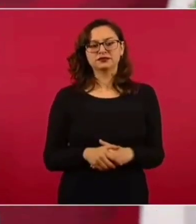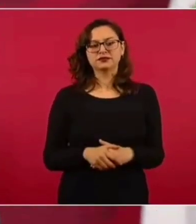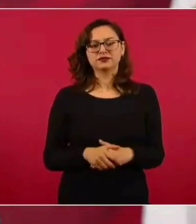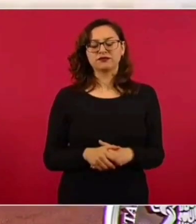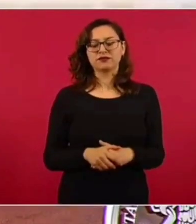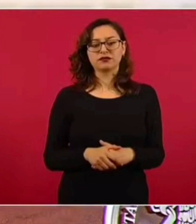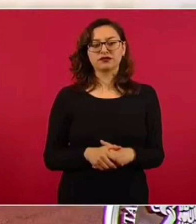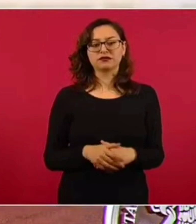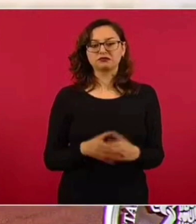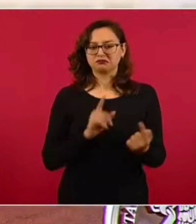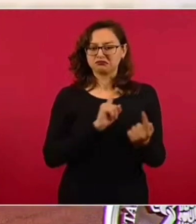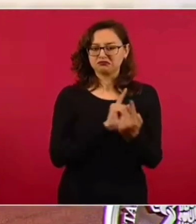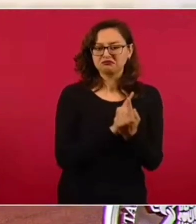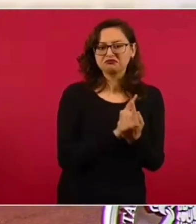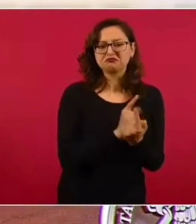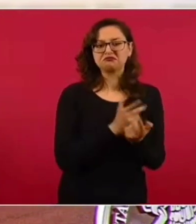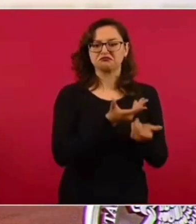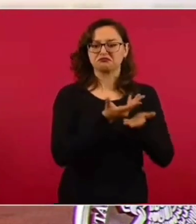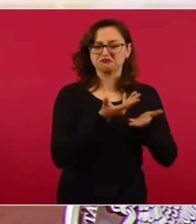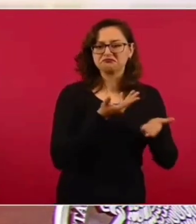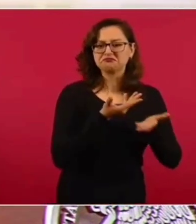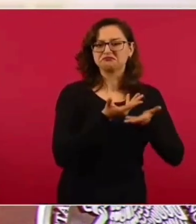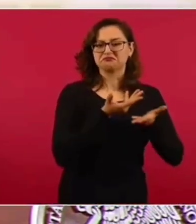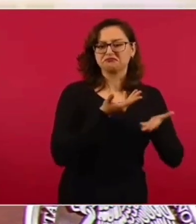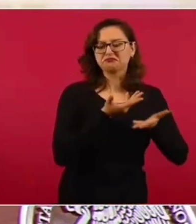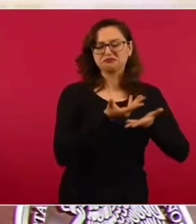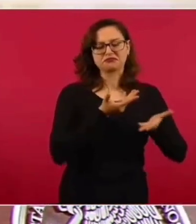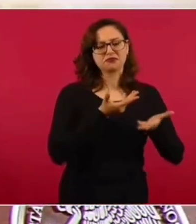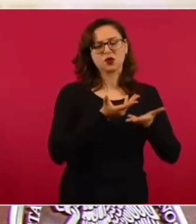Muy estrecha, celebro que